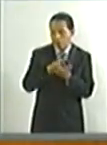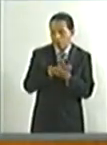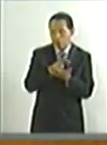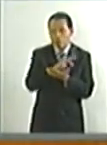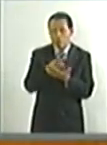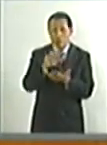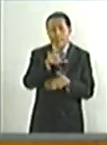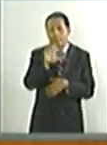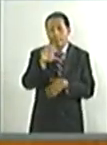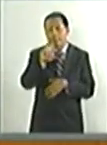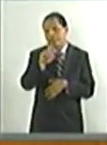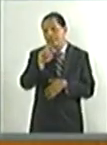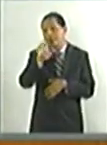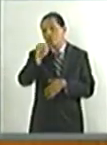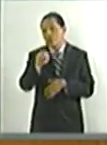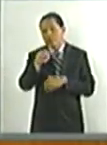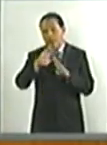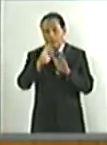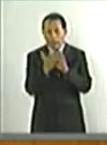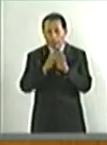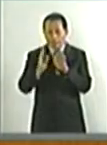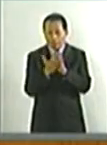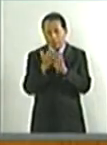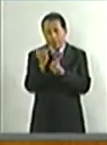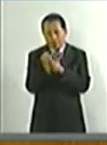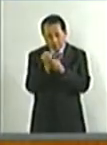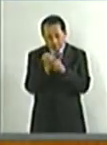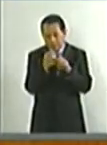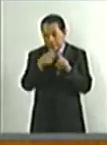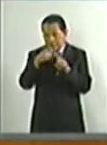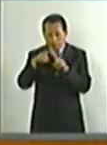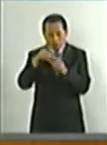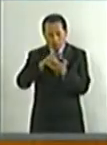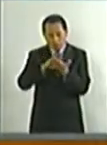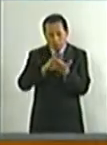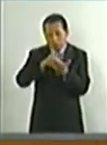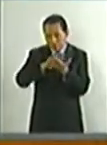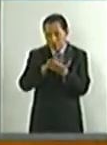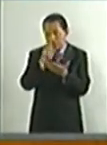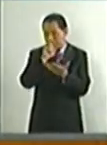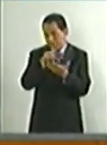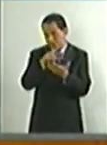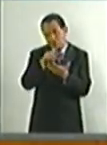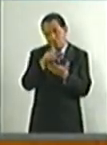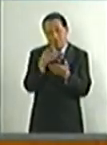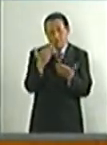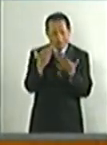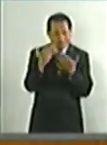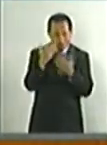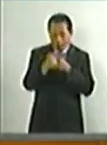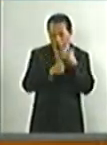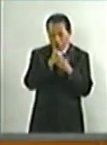en 539 carpetas de investigación respecto del mismo año del 2016.